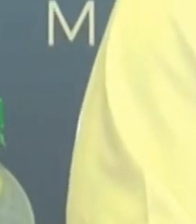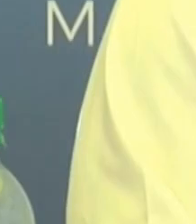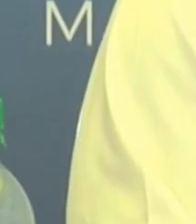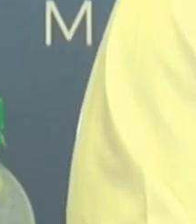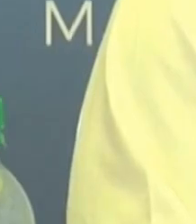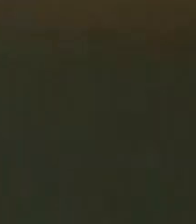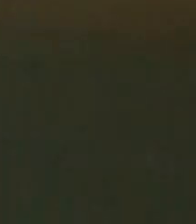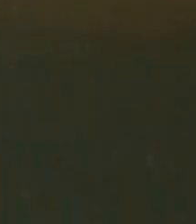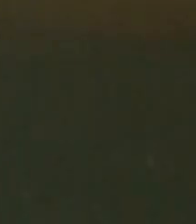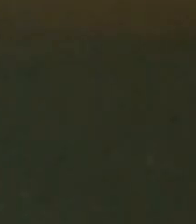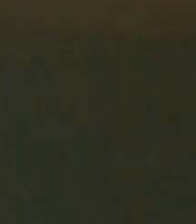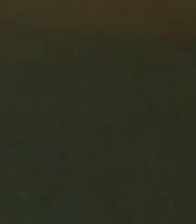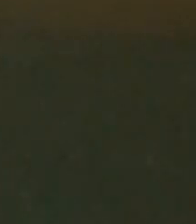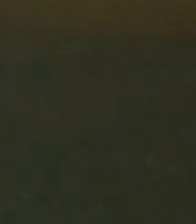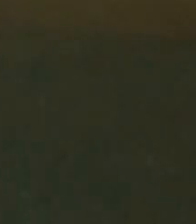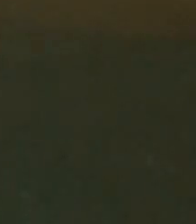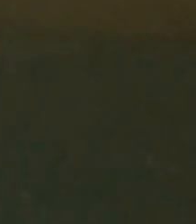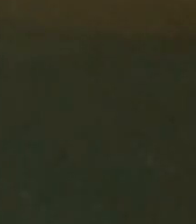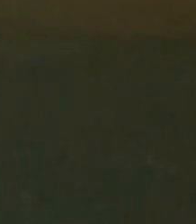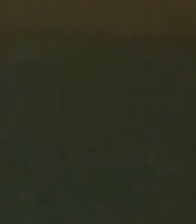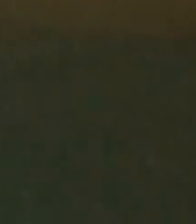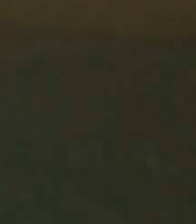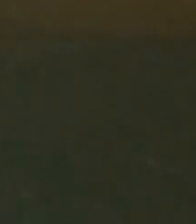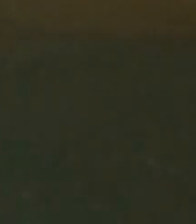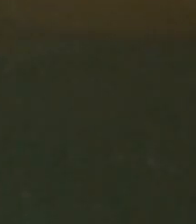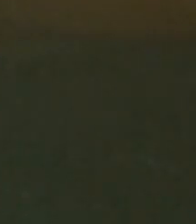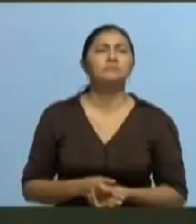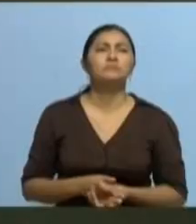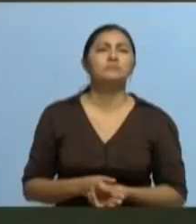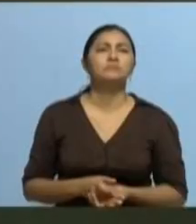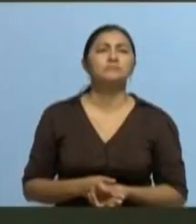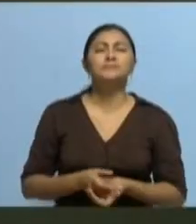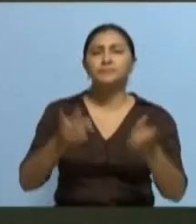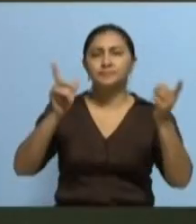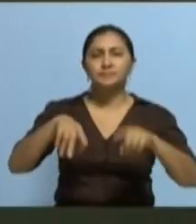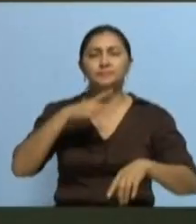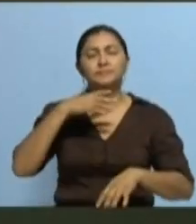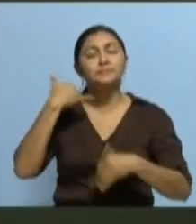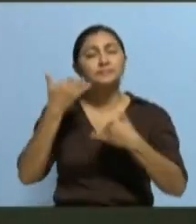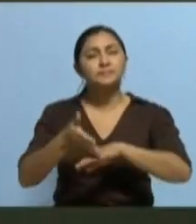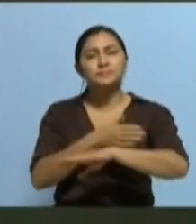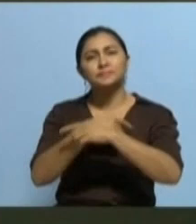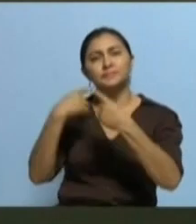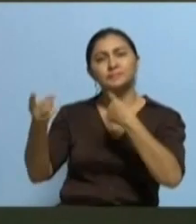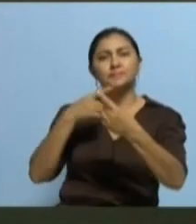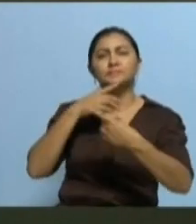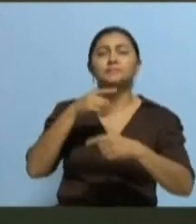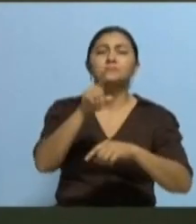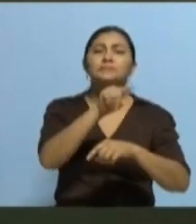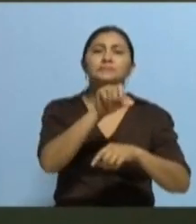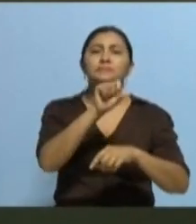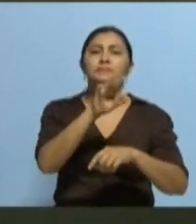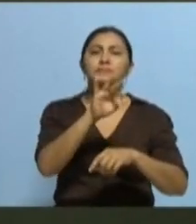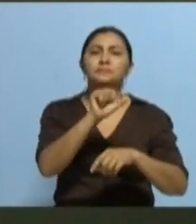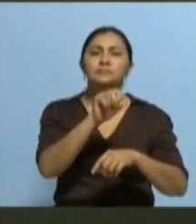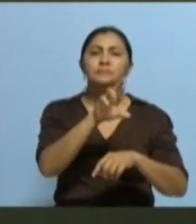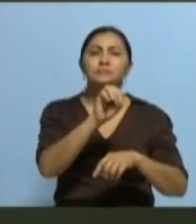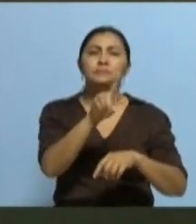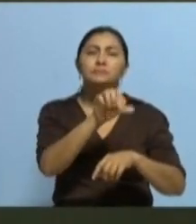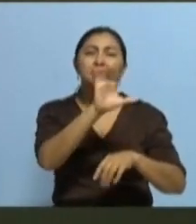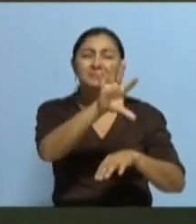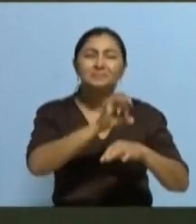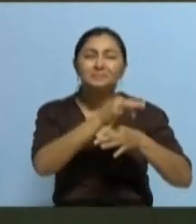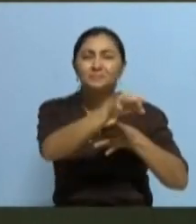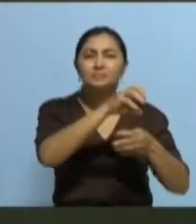en todo el país. Y también estuvimos dialogando con el alcalde de Santa Rosa del Sur. Él le ha pedido a la ciudadanía